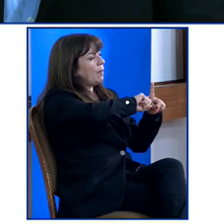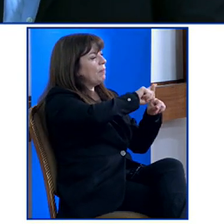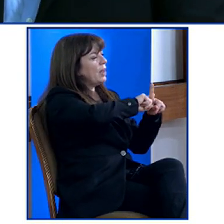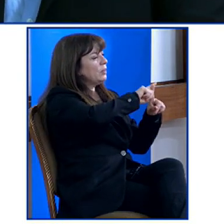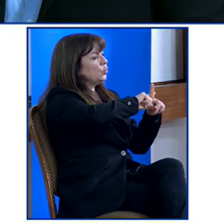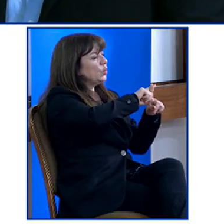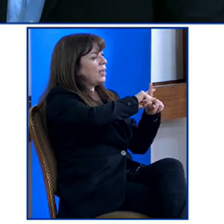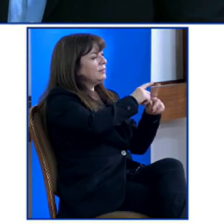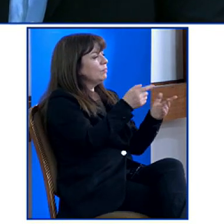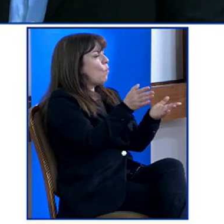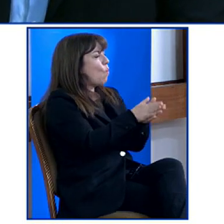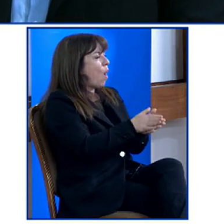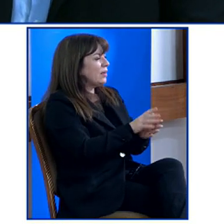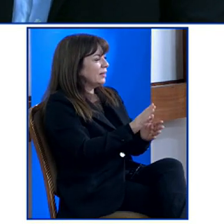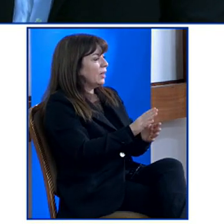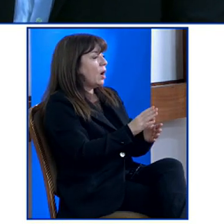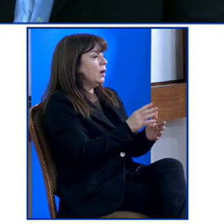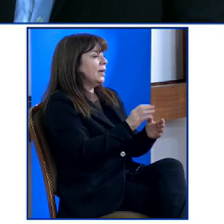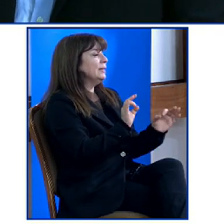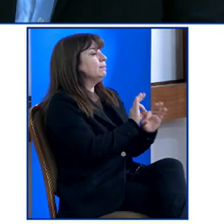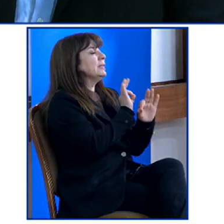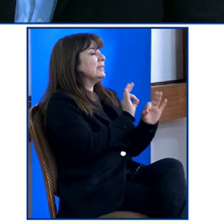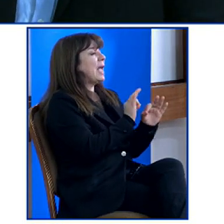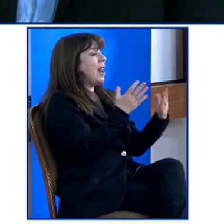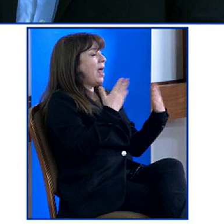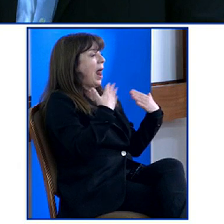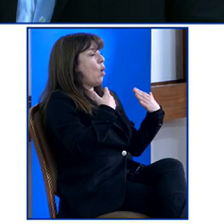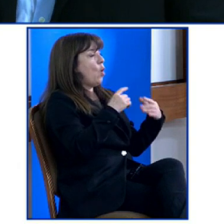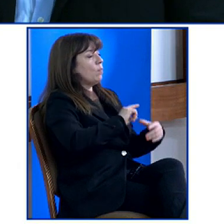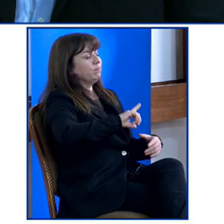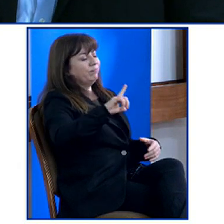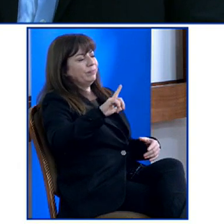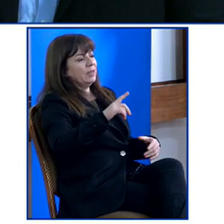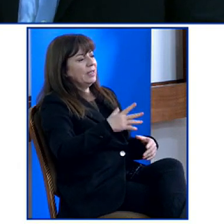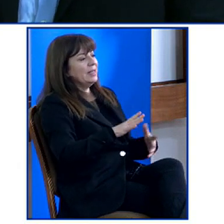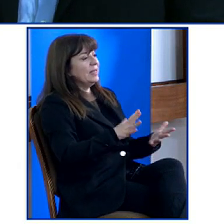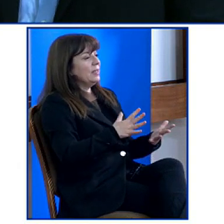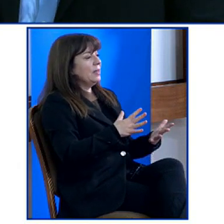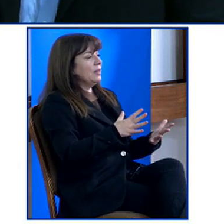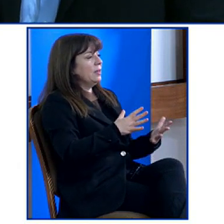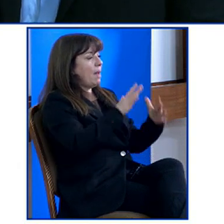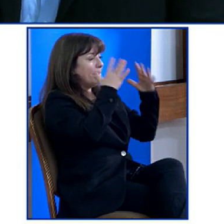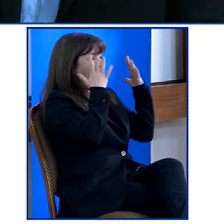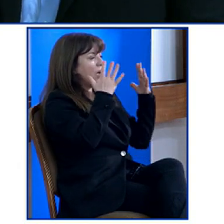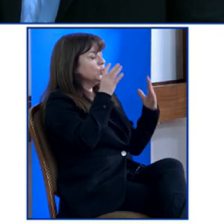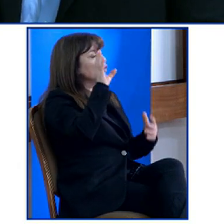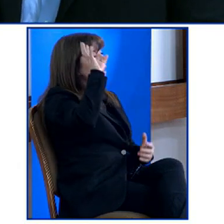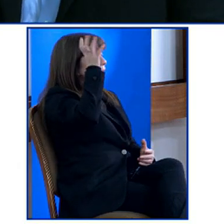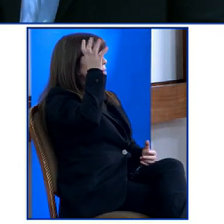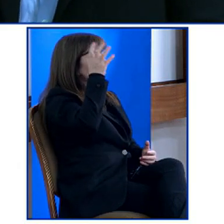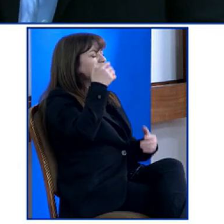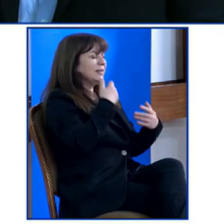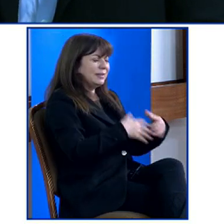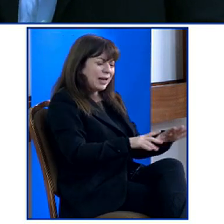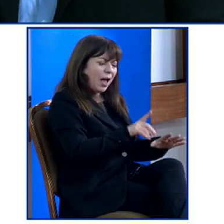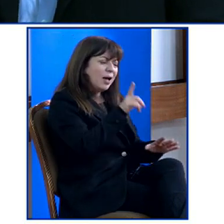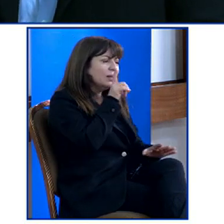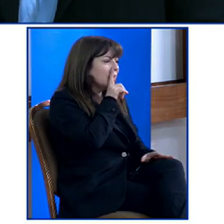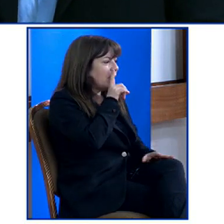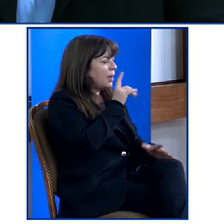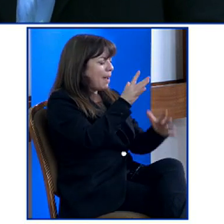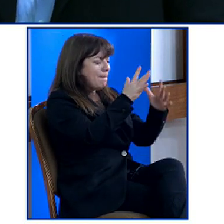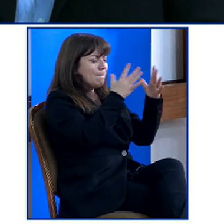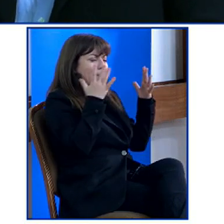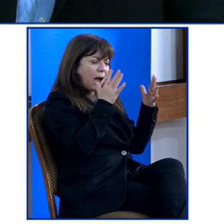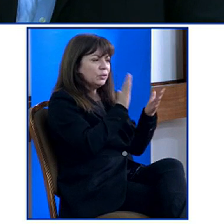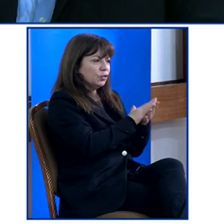por calor, y que el cambio climático ya tiene un impacto directo en la salud. Insisto, 1 de cada